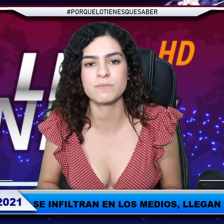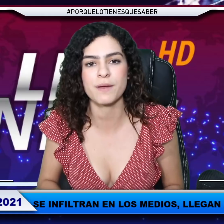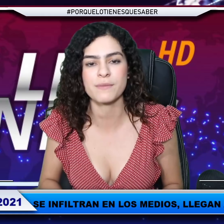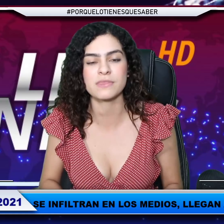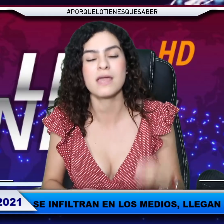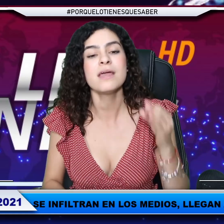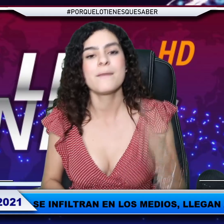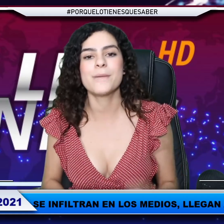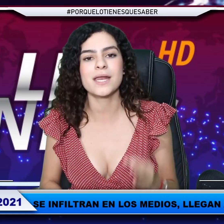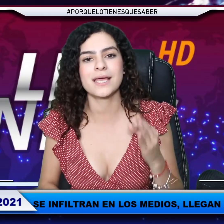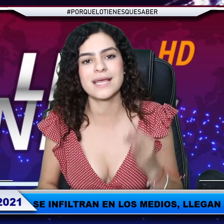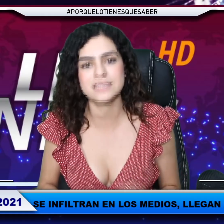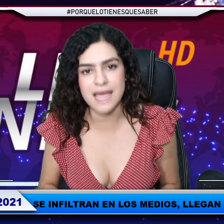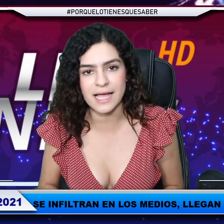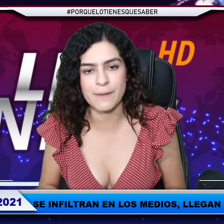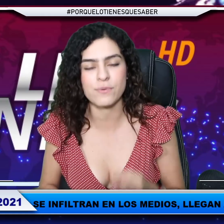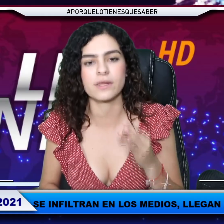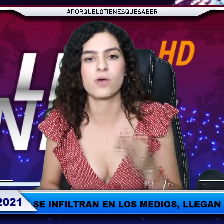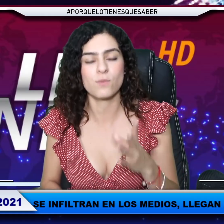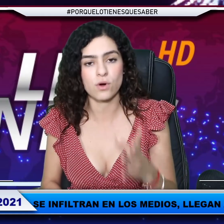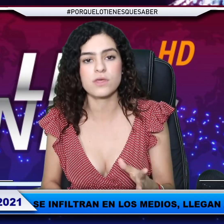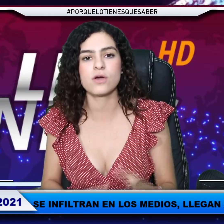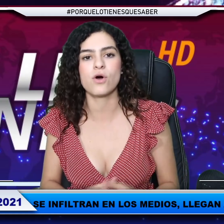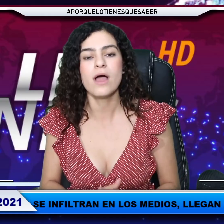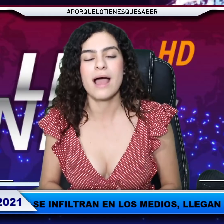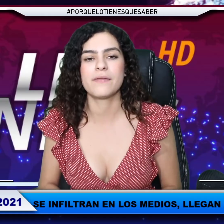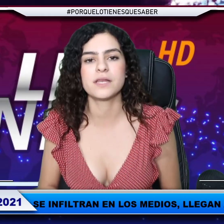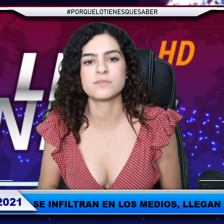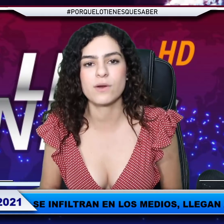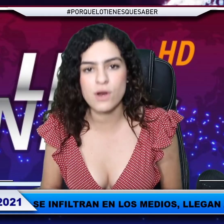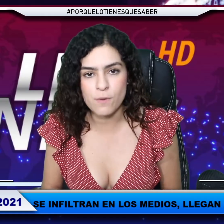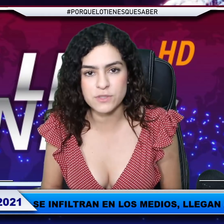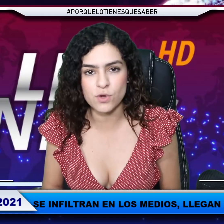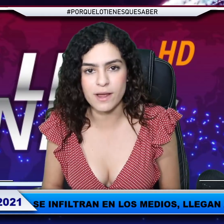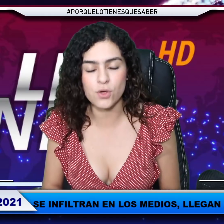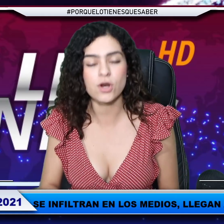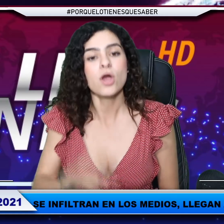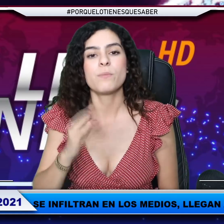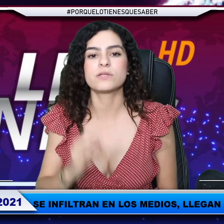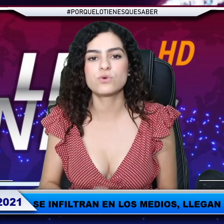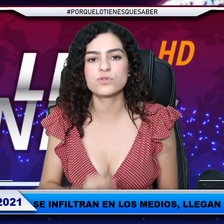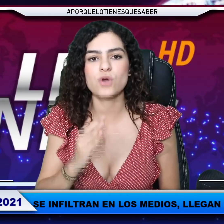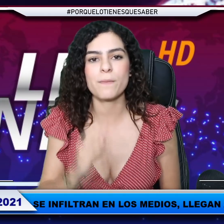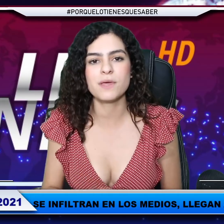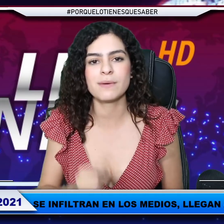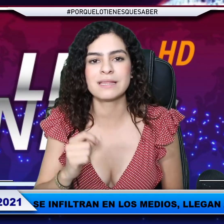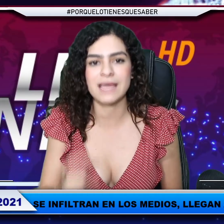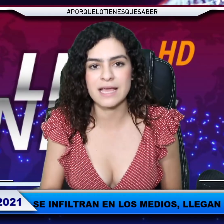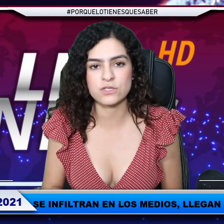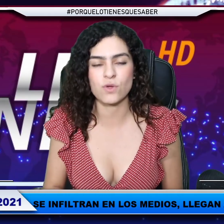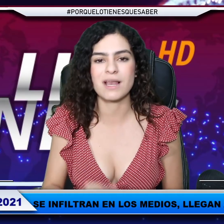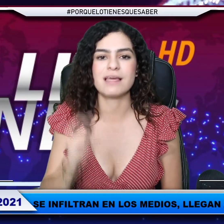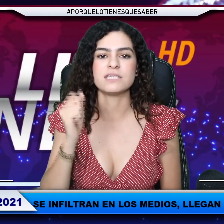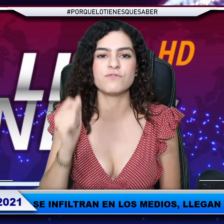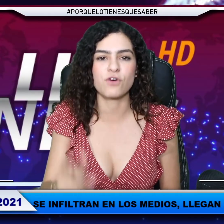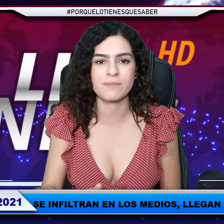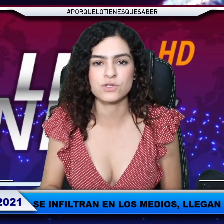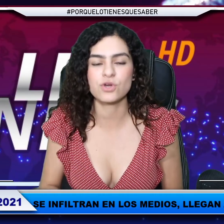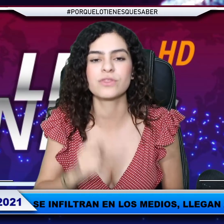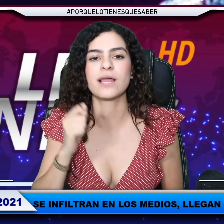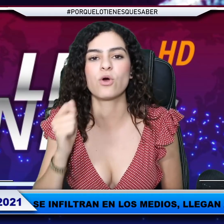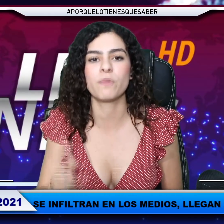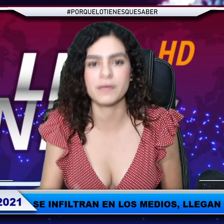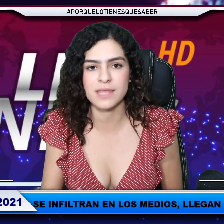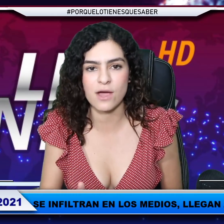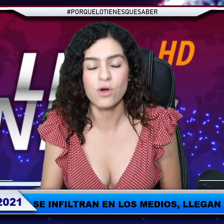sino simplemente ver qué sacan, porque como lo dijo Andrés Manuel López Obrador, pues justo viven de esto, de la